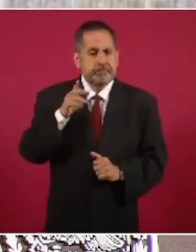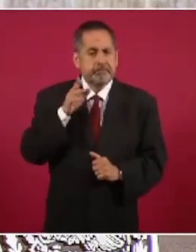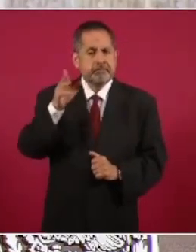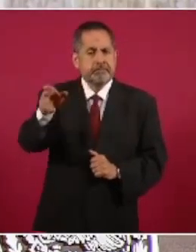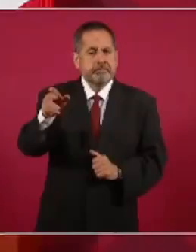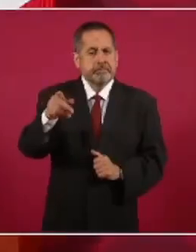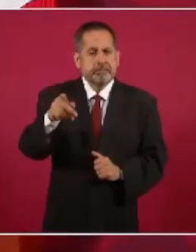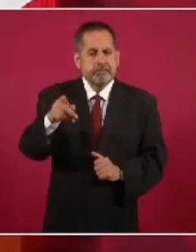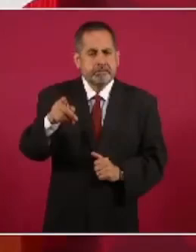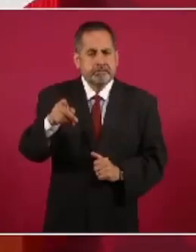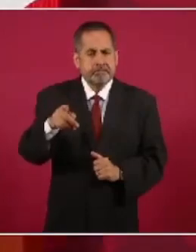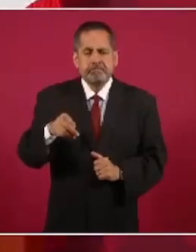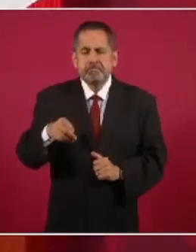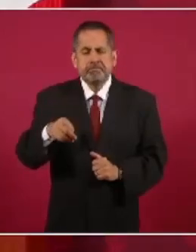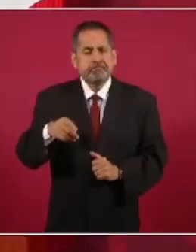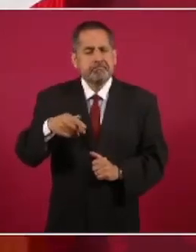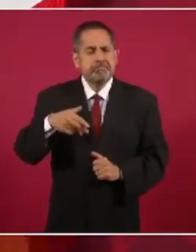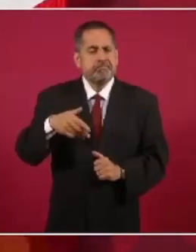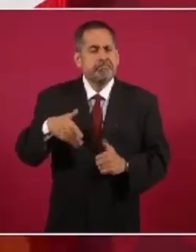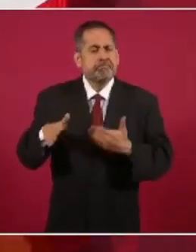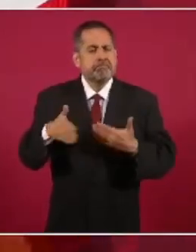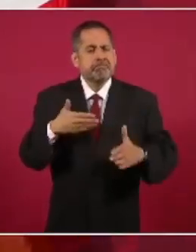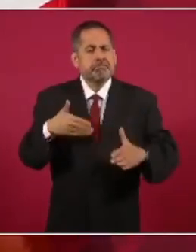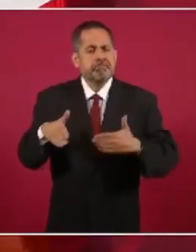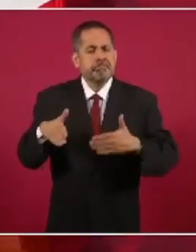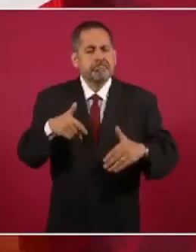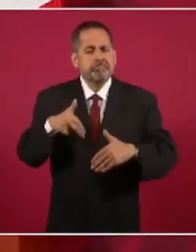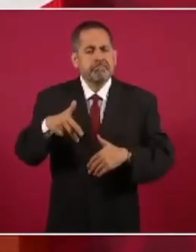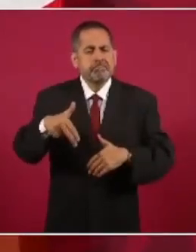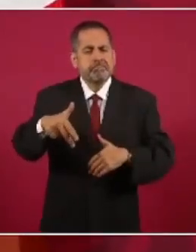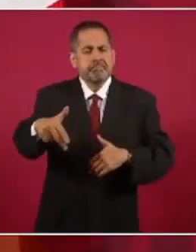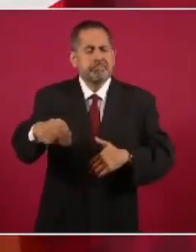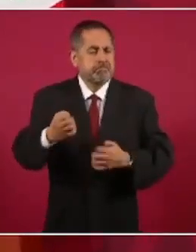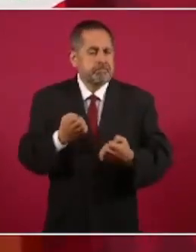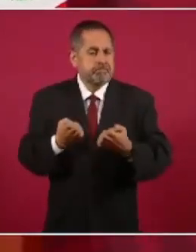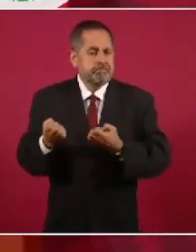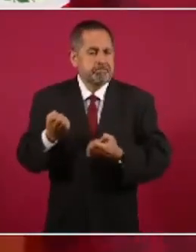a caminar, hacer ejercicio.